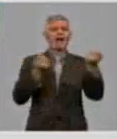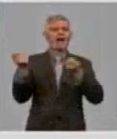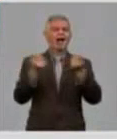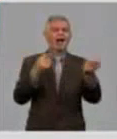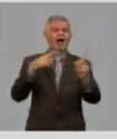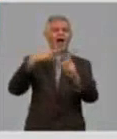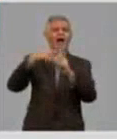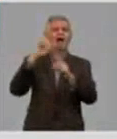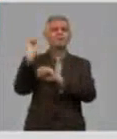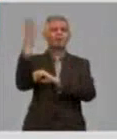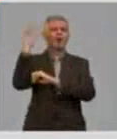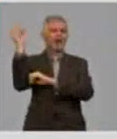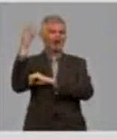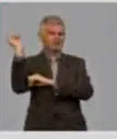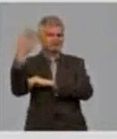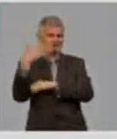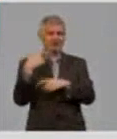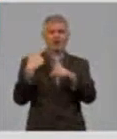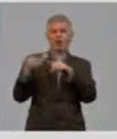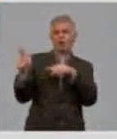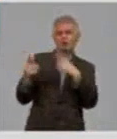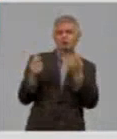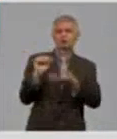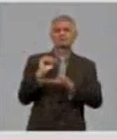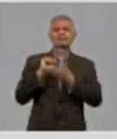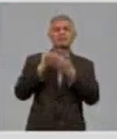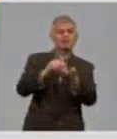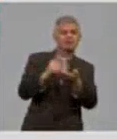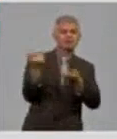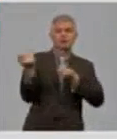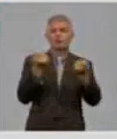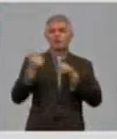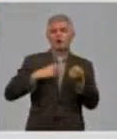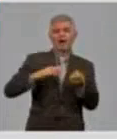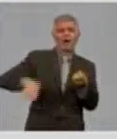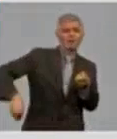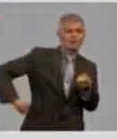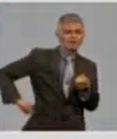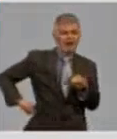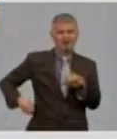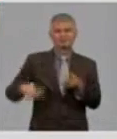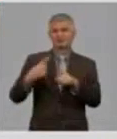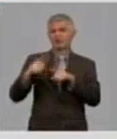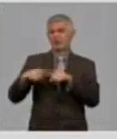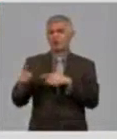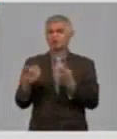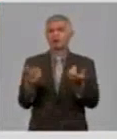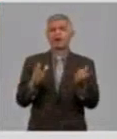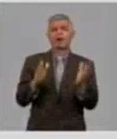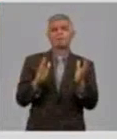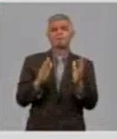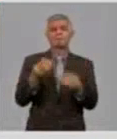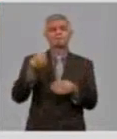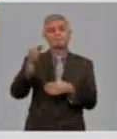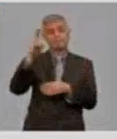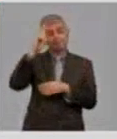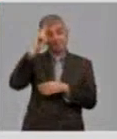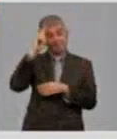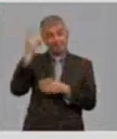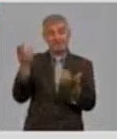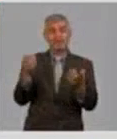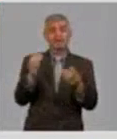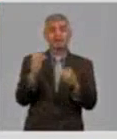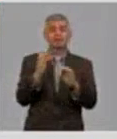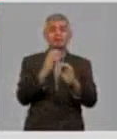los tradicionales servicios de movilidad, los traslados a los centros de aislamiento, los medibus, o sea, un conjunto de servicios que siempre se han